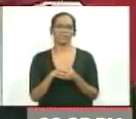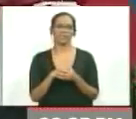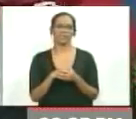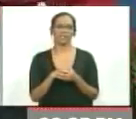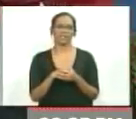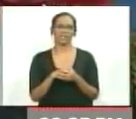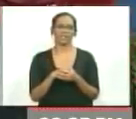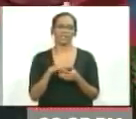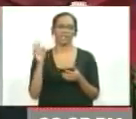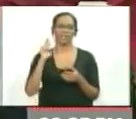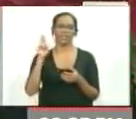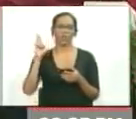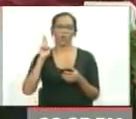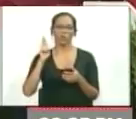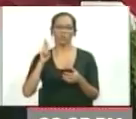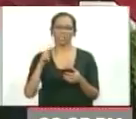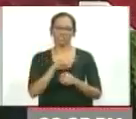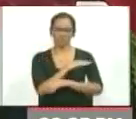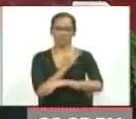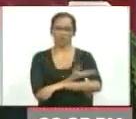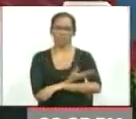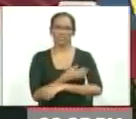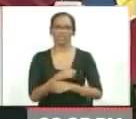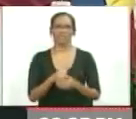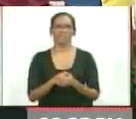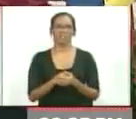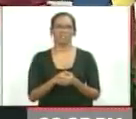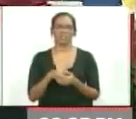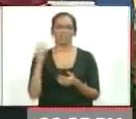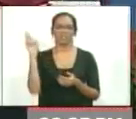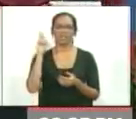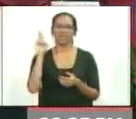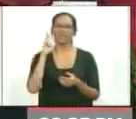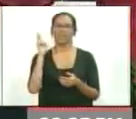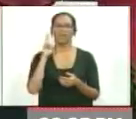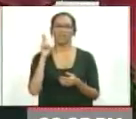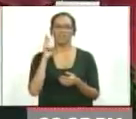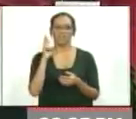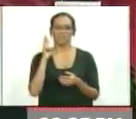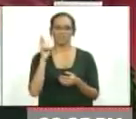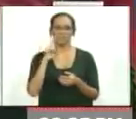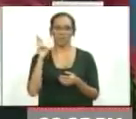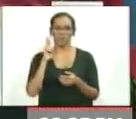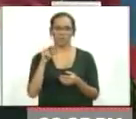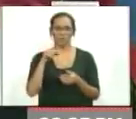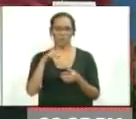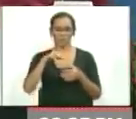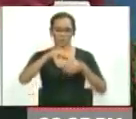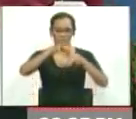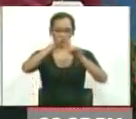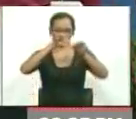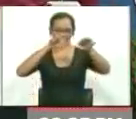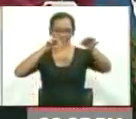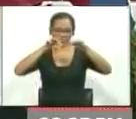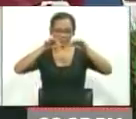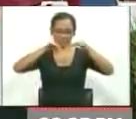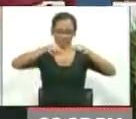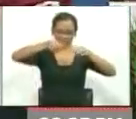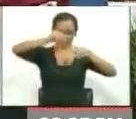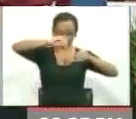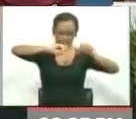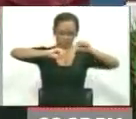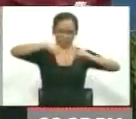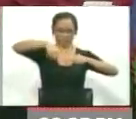ahí? Centauro. Centauro con Fructus se metió. De ahí así salió. Así